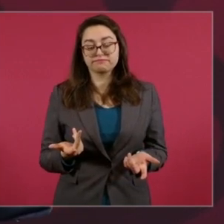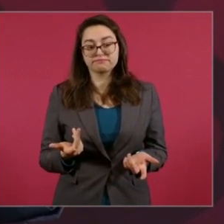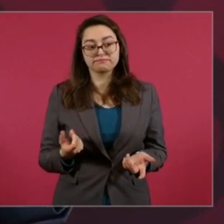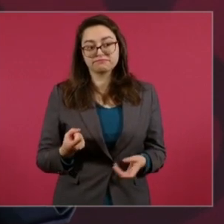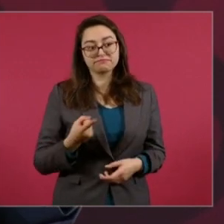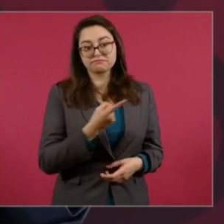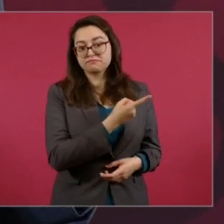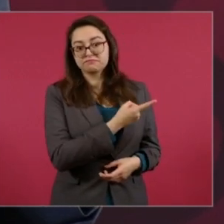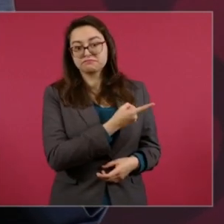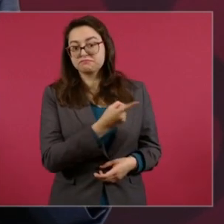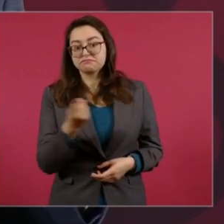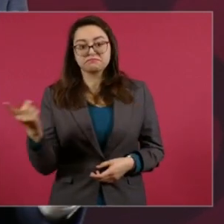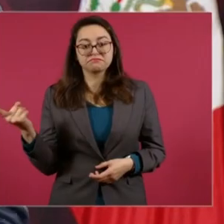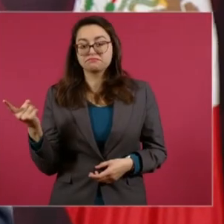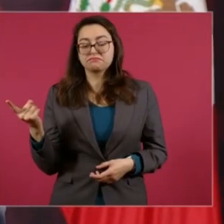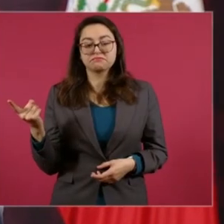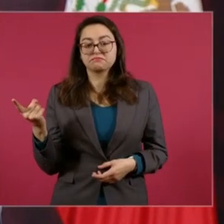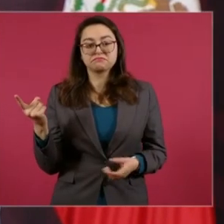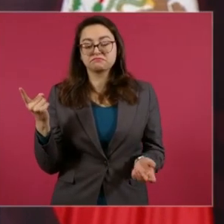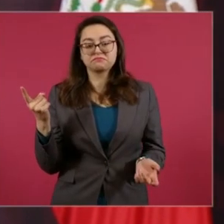aceptan